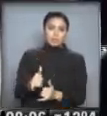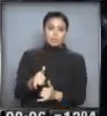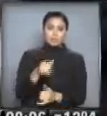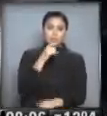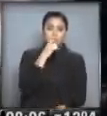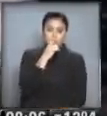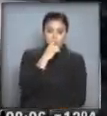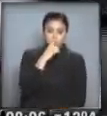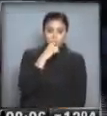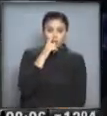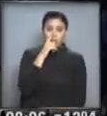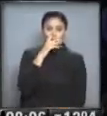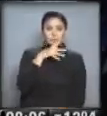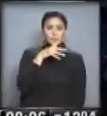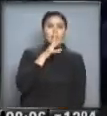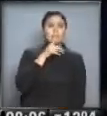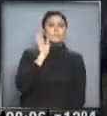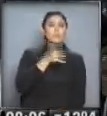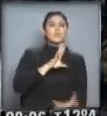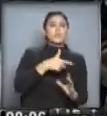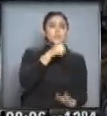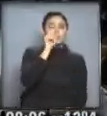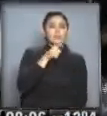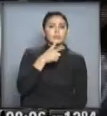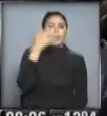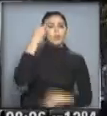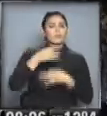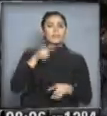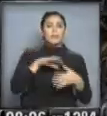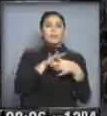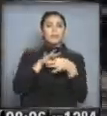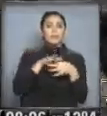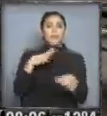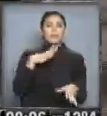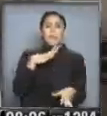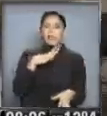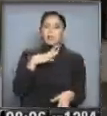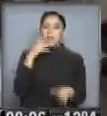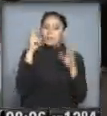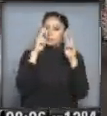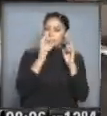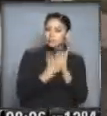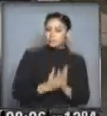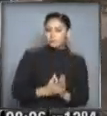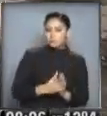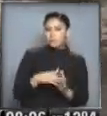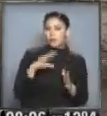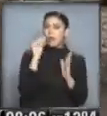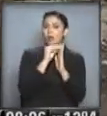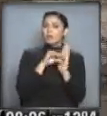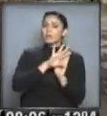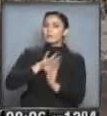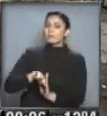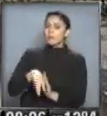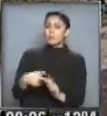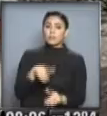cuando sucede la violencia institucional es la complicidad judicial. No investigaciones, ¿no es cierto? No se toman las medidas pertinentes.